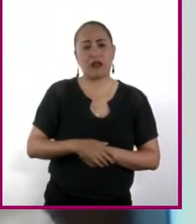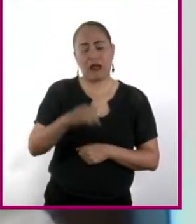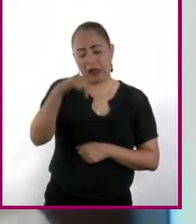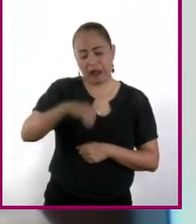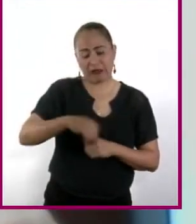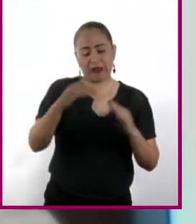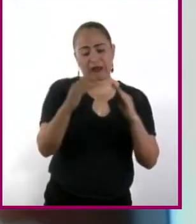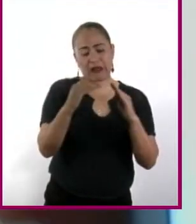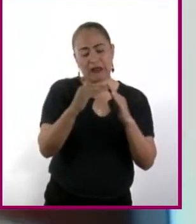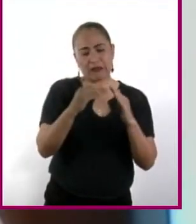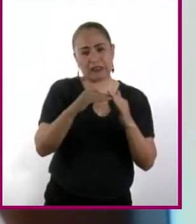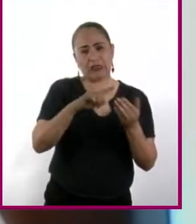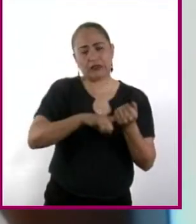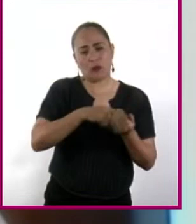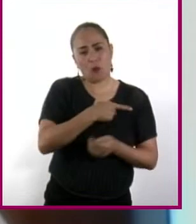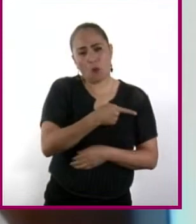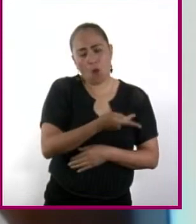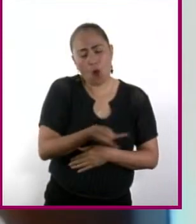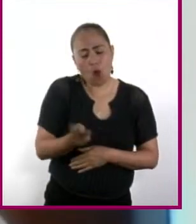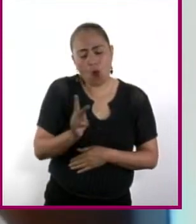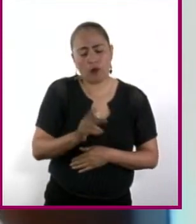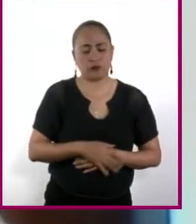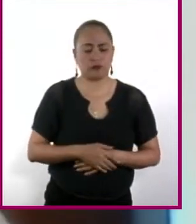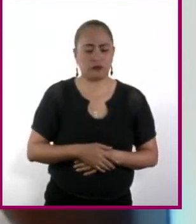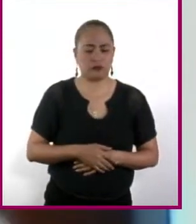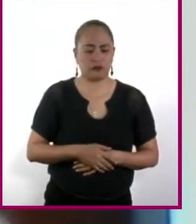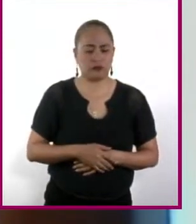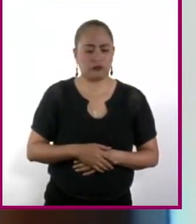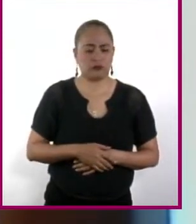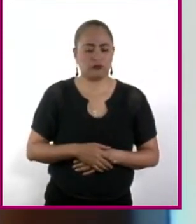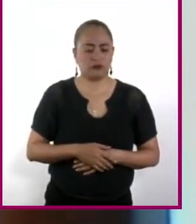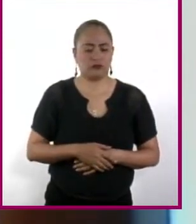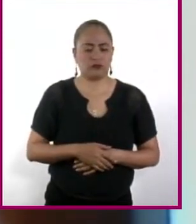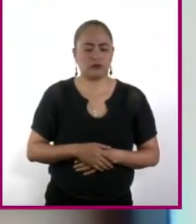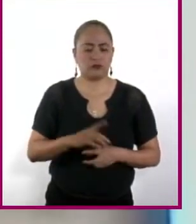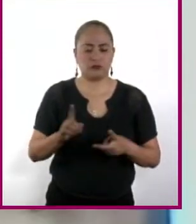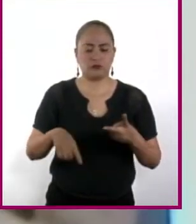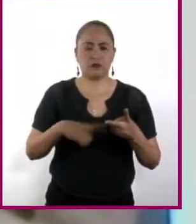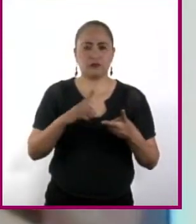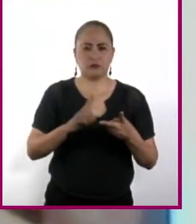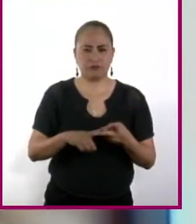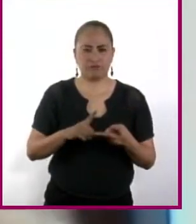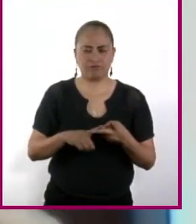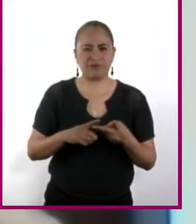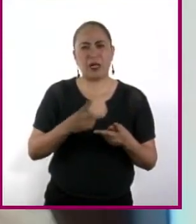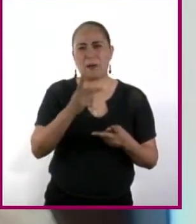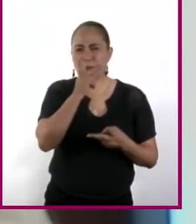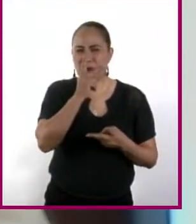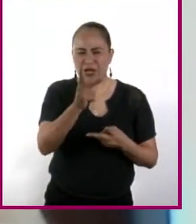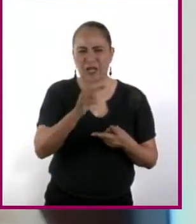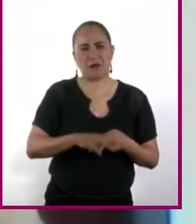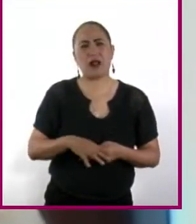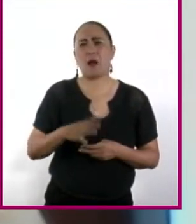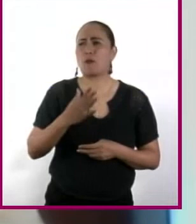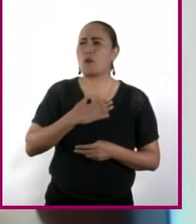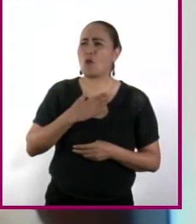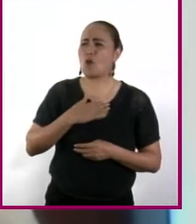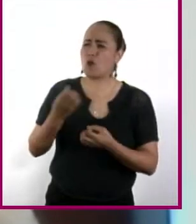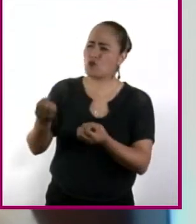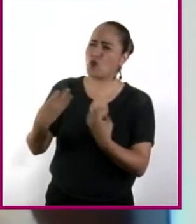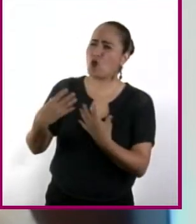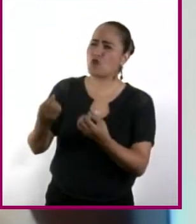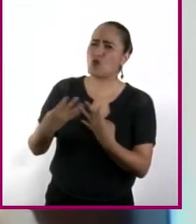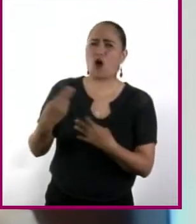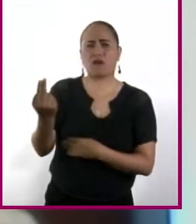Manda, ¿no? Son términos que nos llevan ¿Para qué alguien me tiene que mandar?